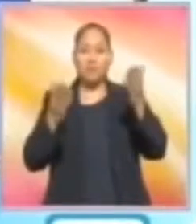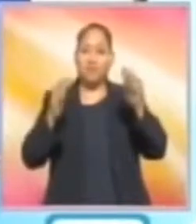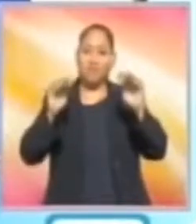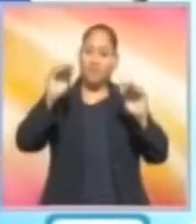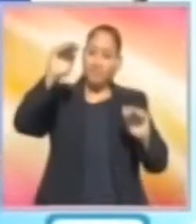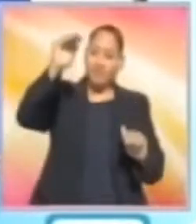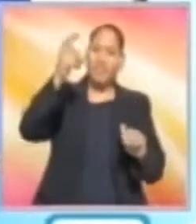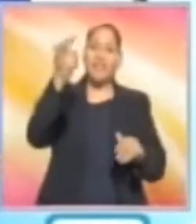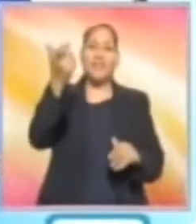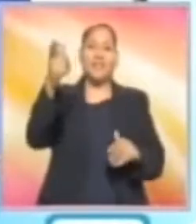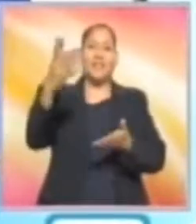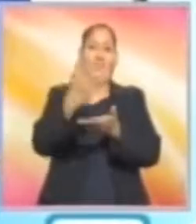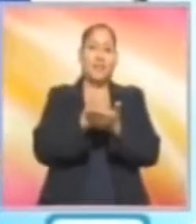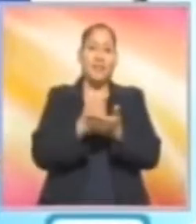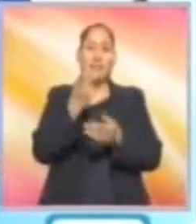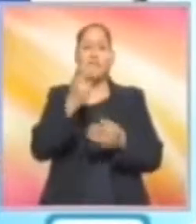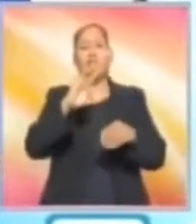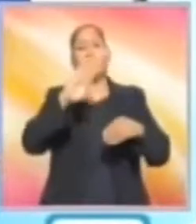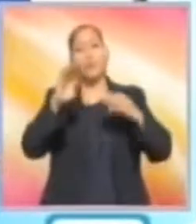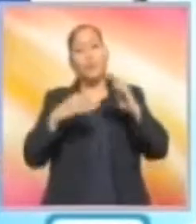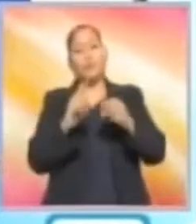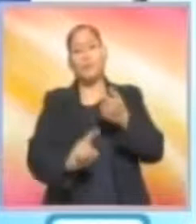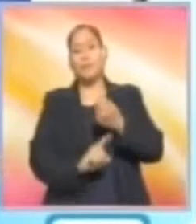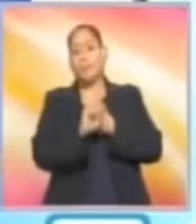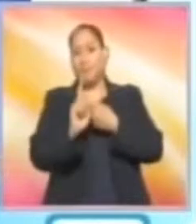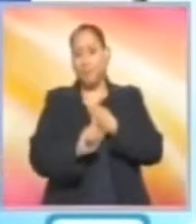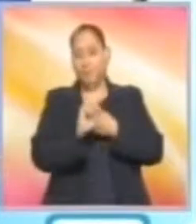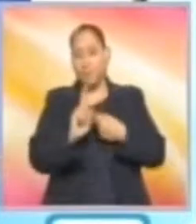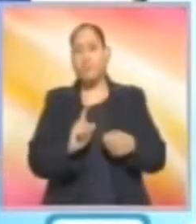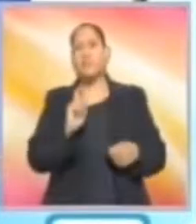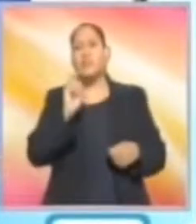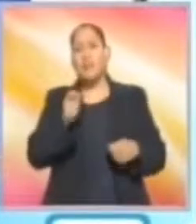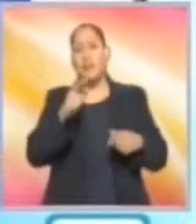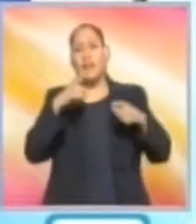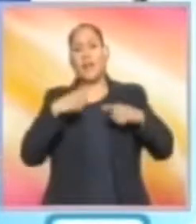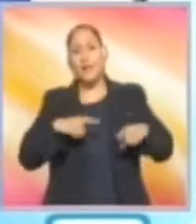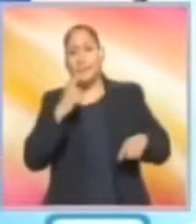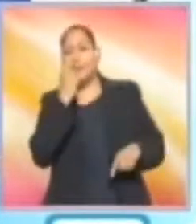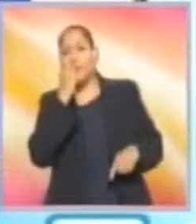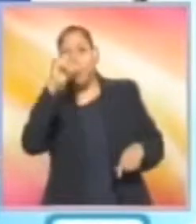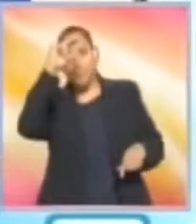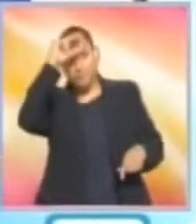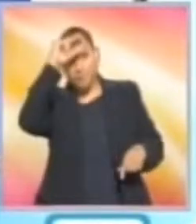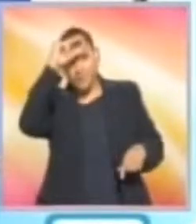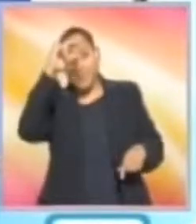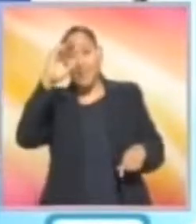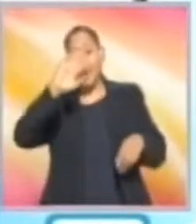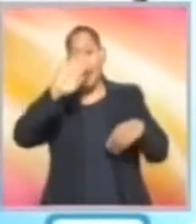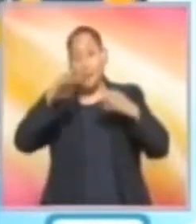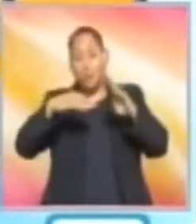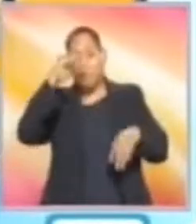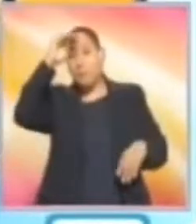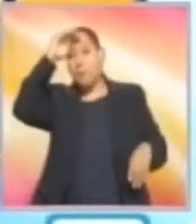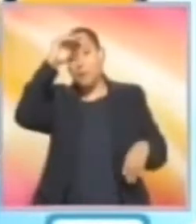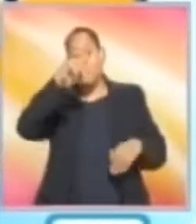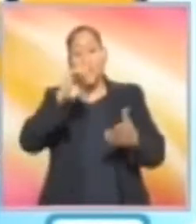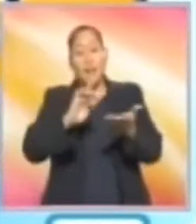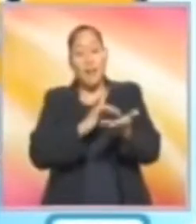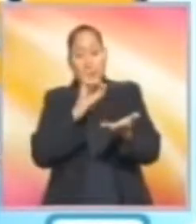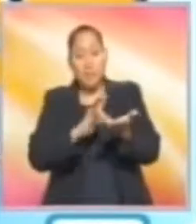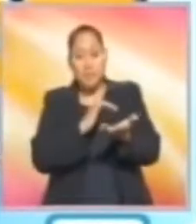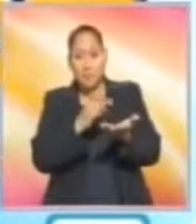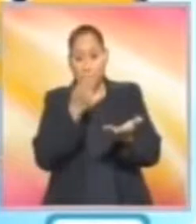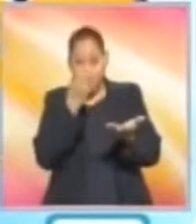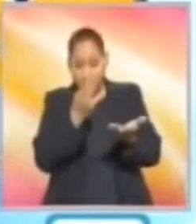que impacta a nivel mundial. Para que te des una idea, ninguna agencia de inteligencia en el mundo pensó que a través de aplicaciones como las de este